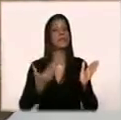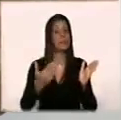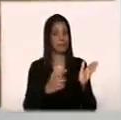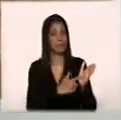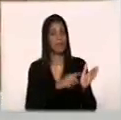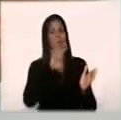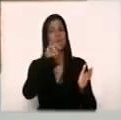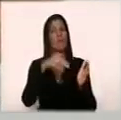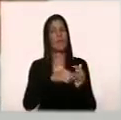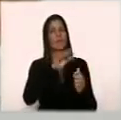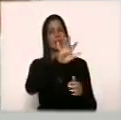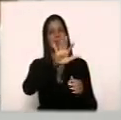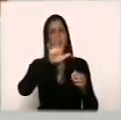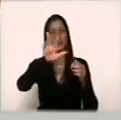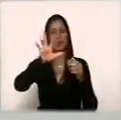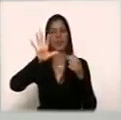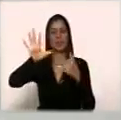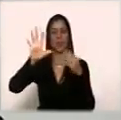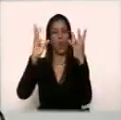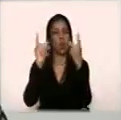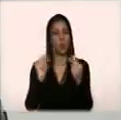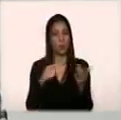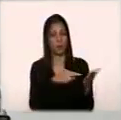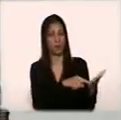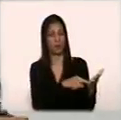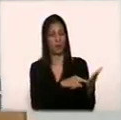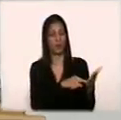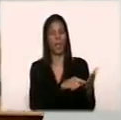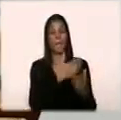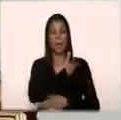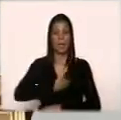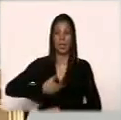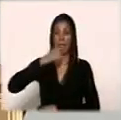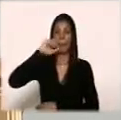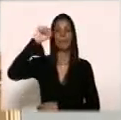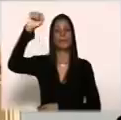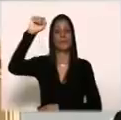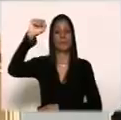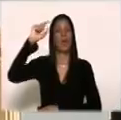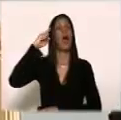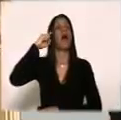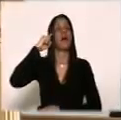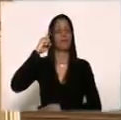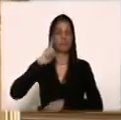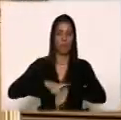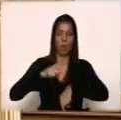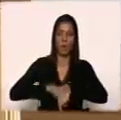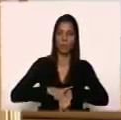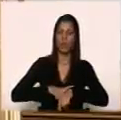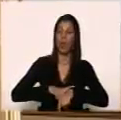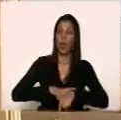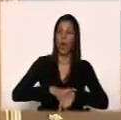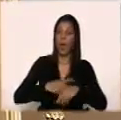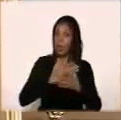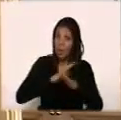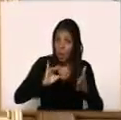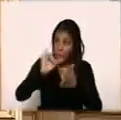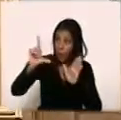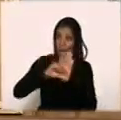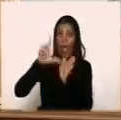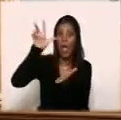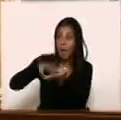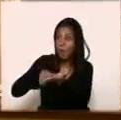2.535. El presidente Nicolás Maduro, desde ese momento salimos los trabajadores y trabajadoras